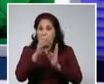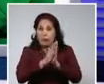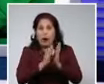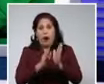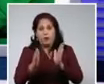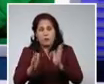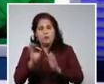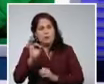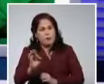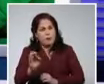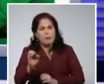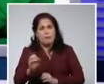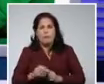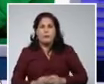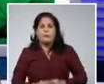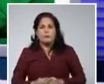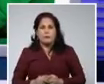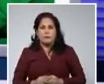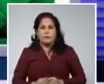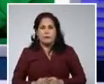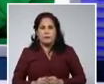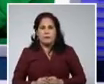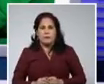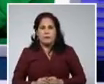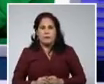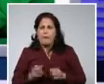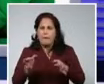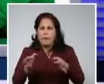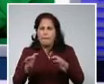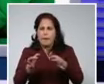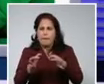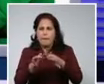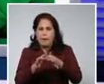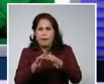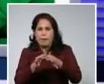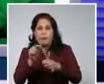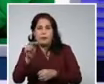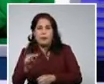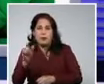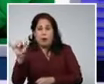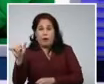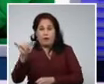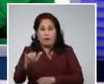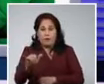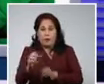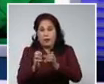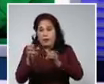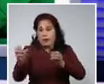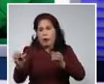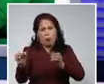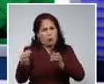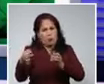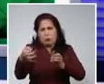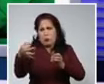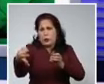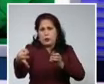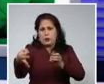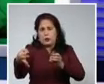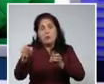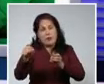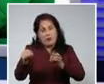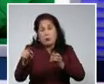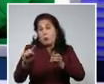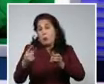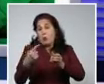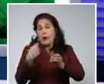vez son más reducidos el número de casos importados y esto obedece